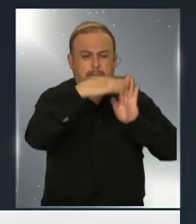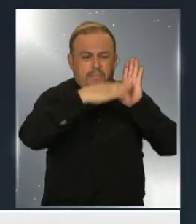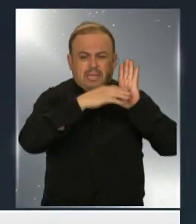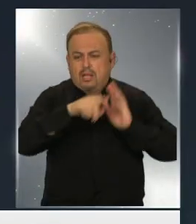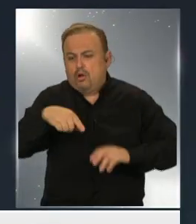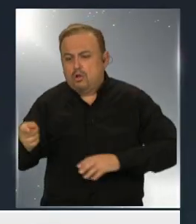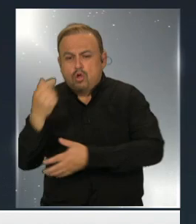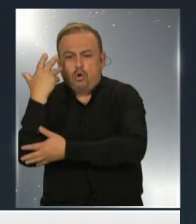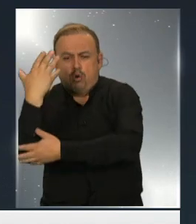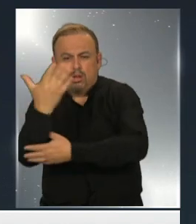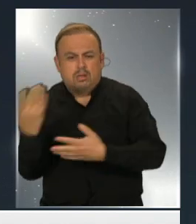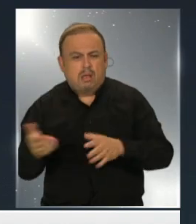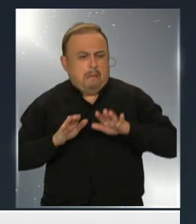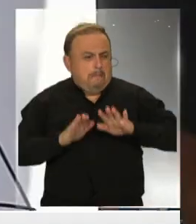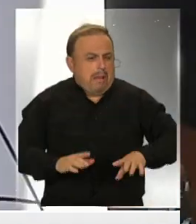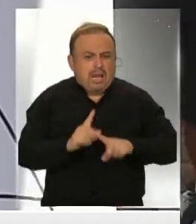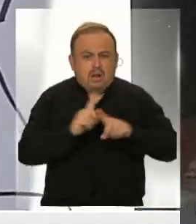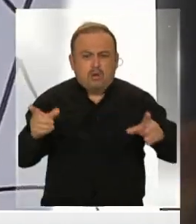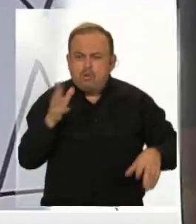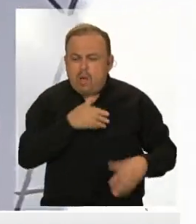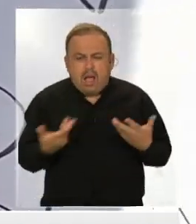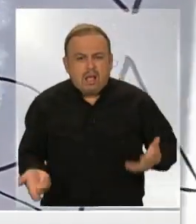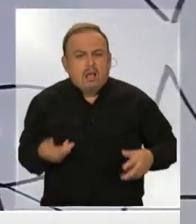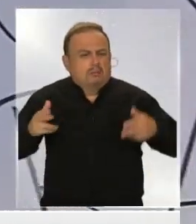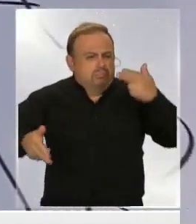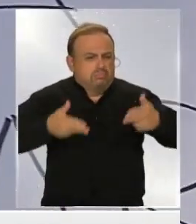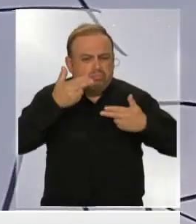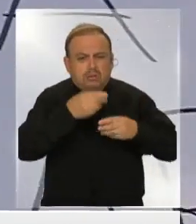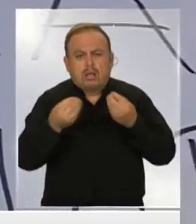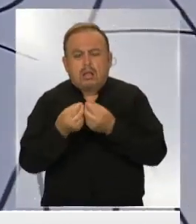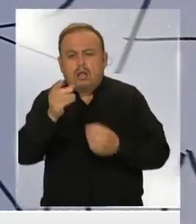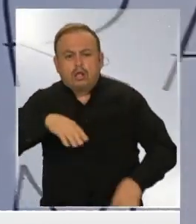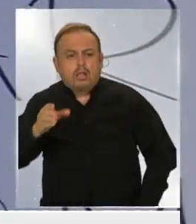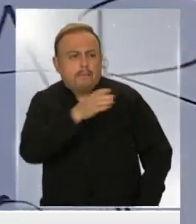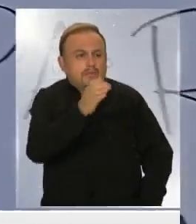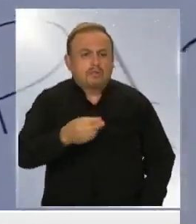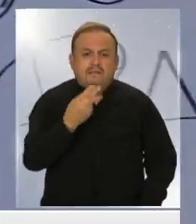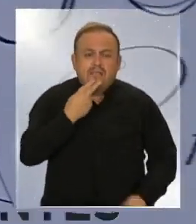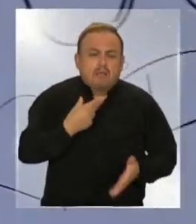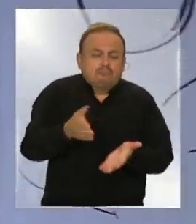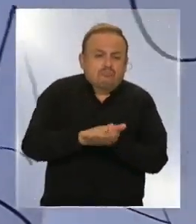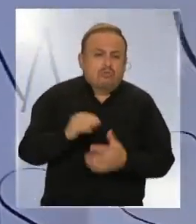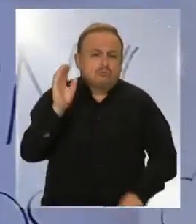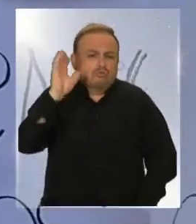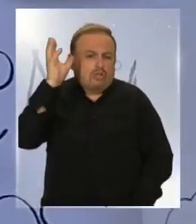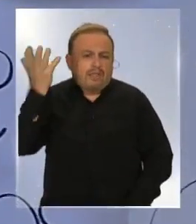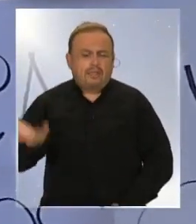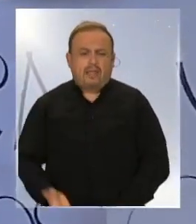pareciera que no dan tregua y que mientras tanto siguen cobrando vidas inocentes.